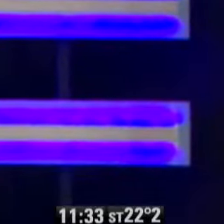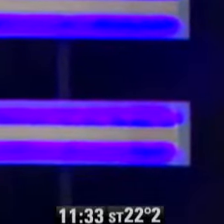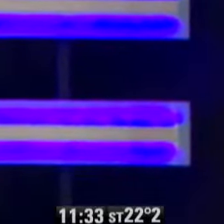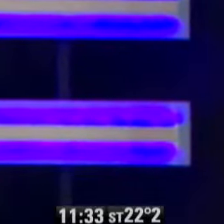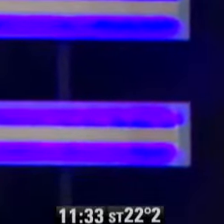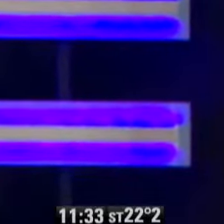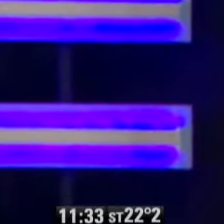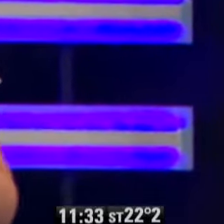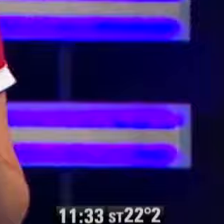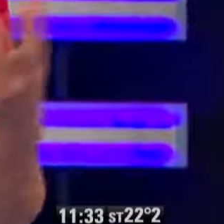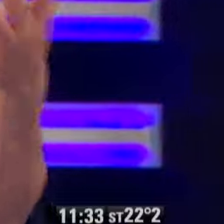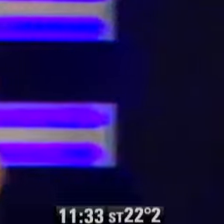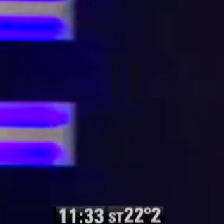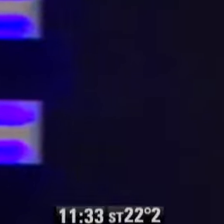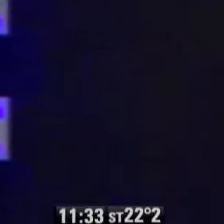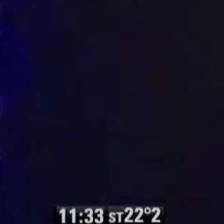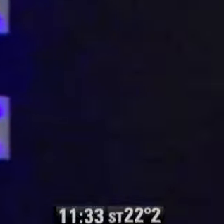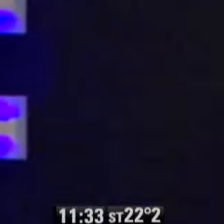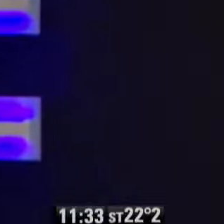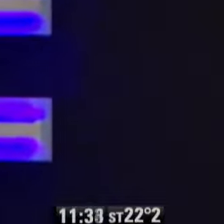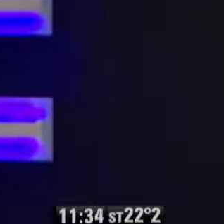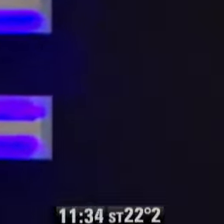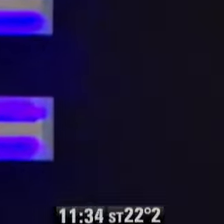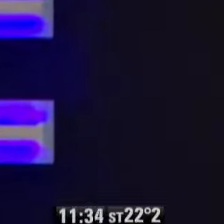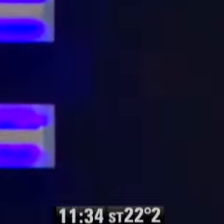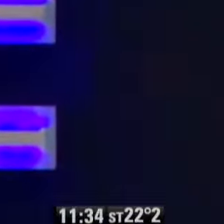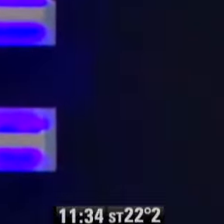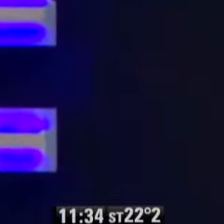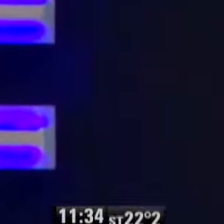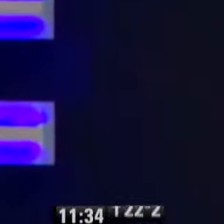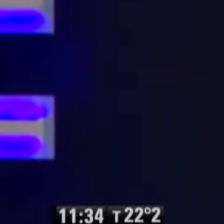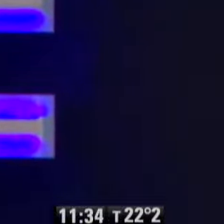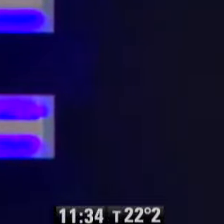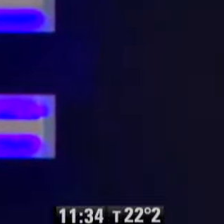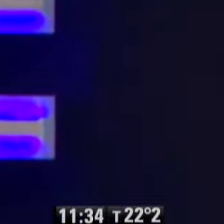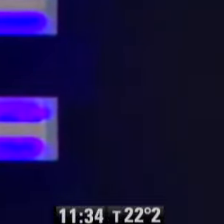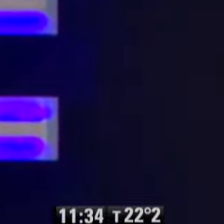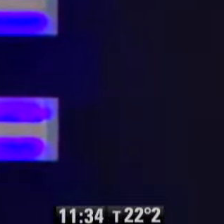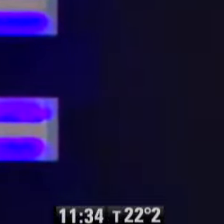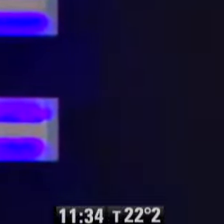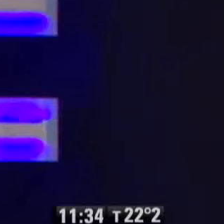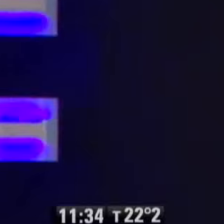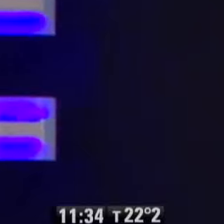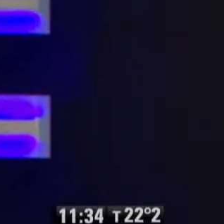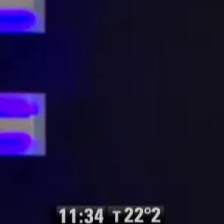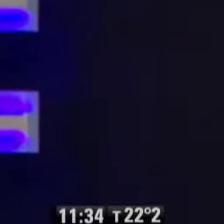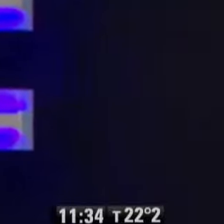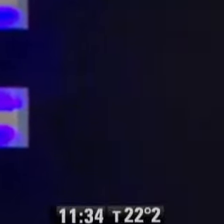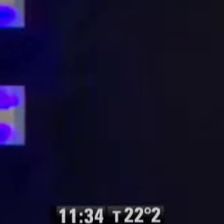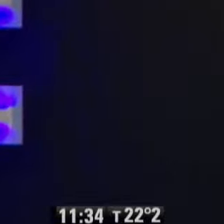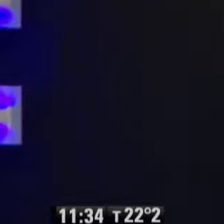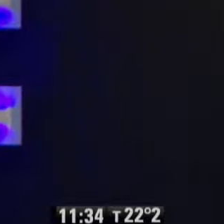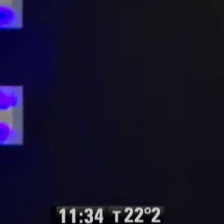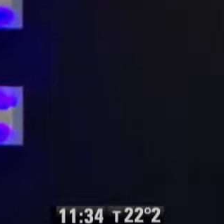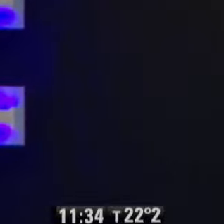en casa también lo pueden hacer. Cuando se consiguen una lupa o la construyen y pueden observar y entonces empezar a dibujar todos esos